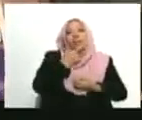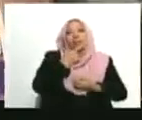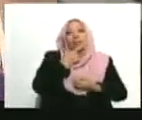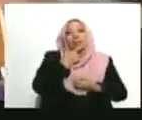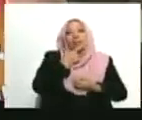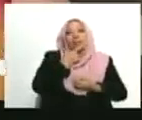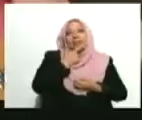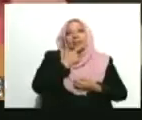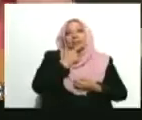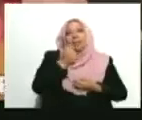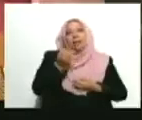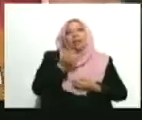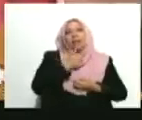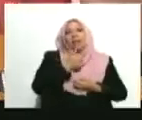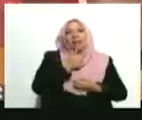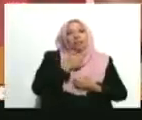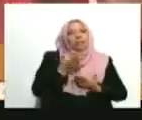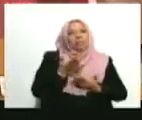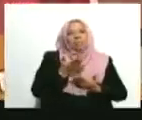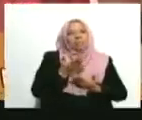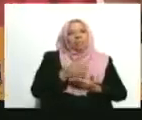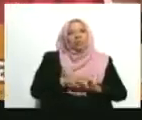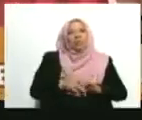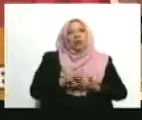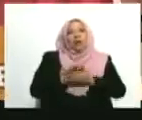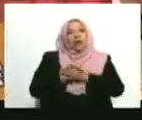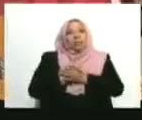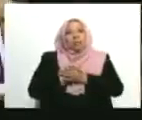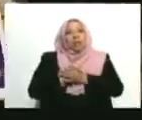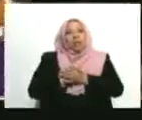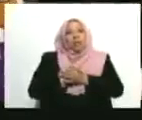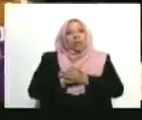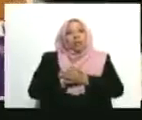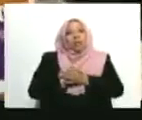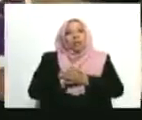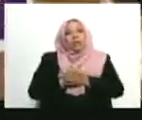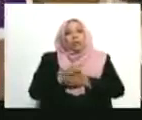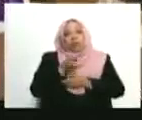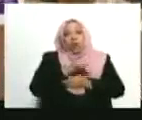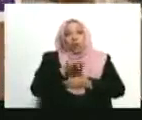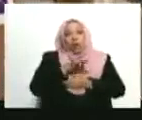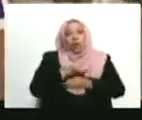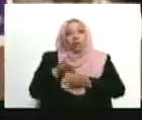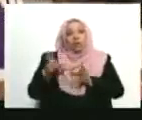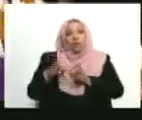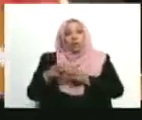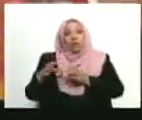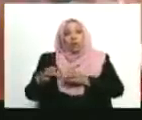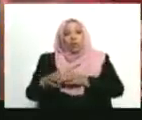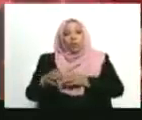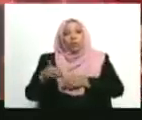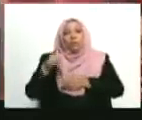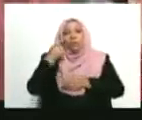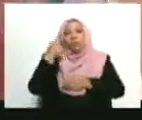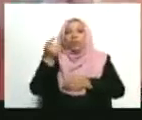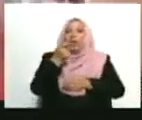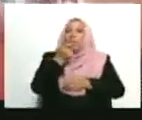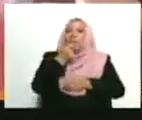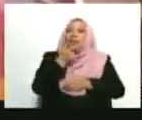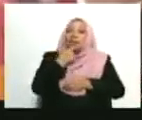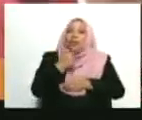viví. ¿Esos afiches quién los hizo? Lo hizo unos compañeros de las organizaciones sociales, así, digamos,